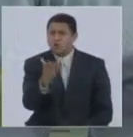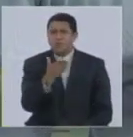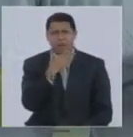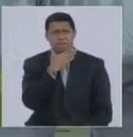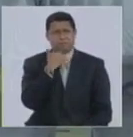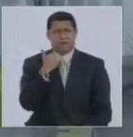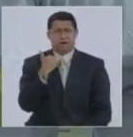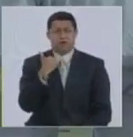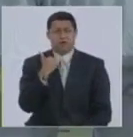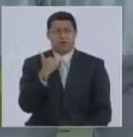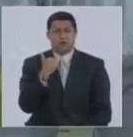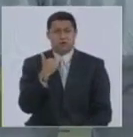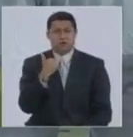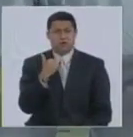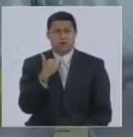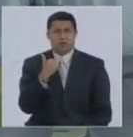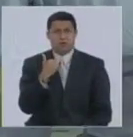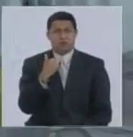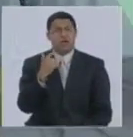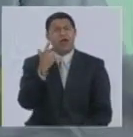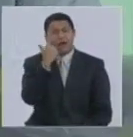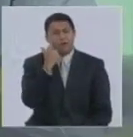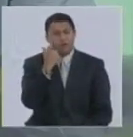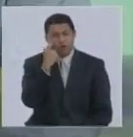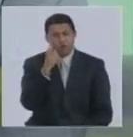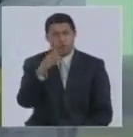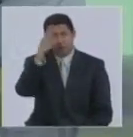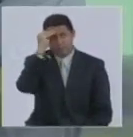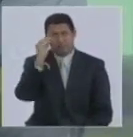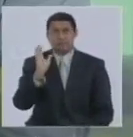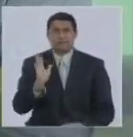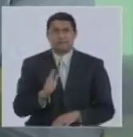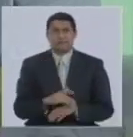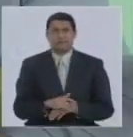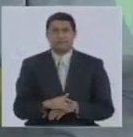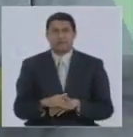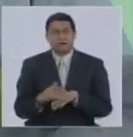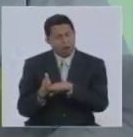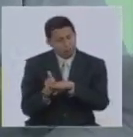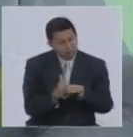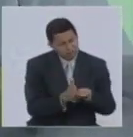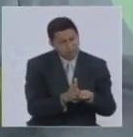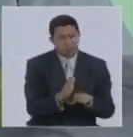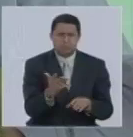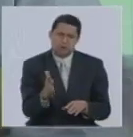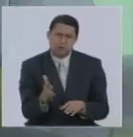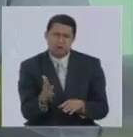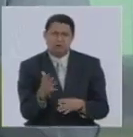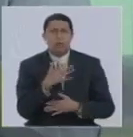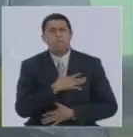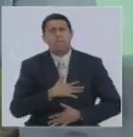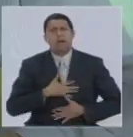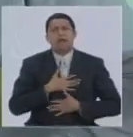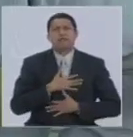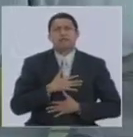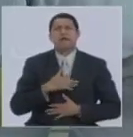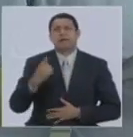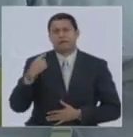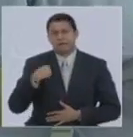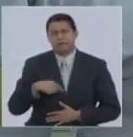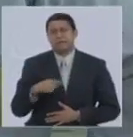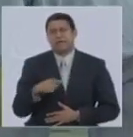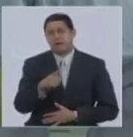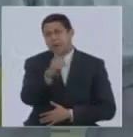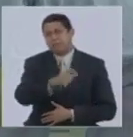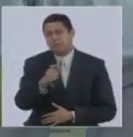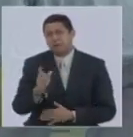manera de crear hábitos, bueno, apartando quizás placeres que, bueno, que cada